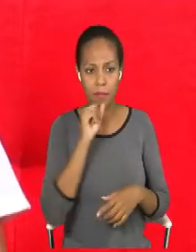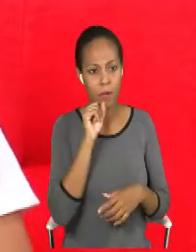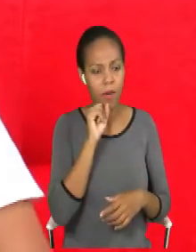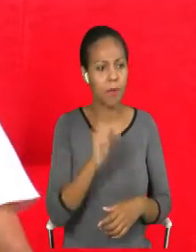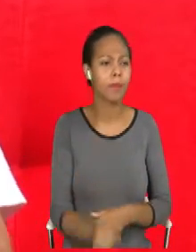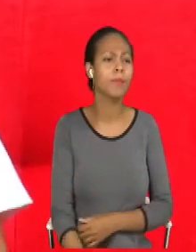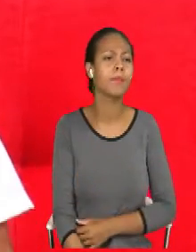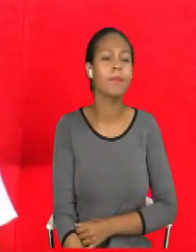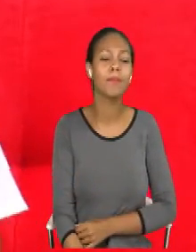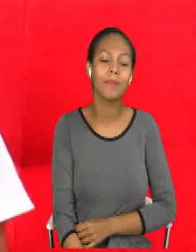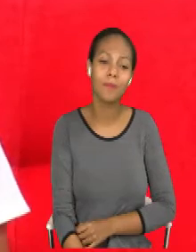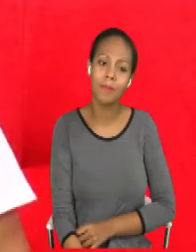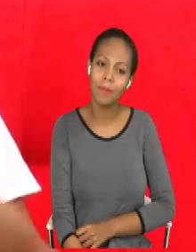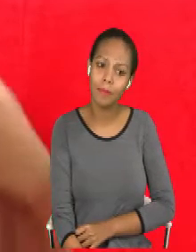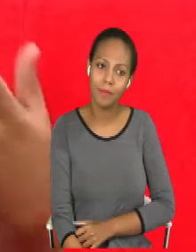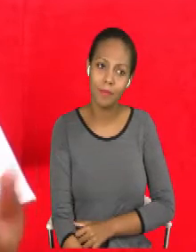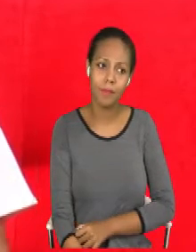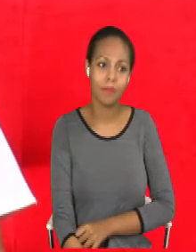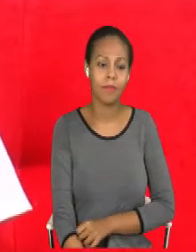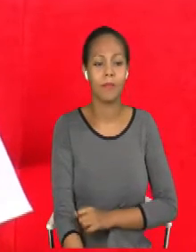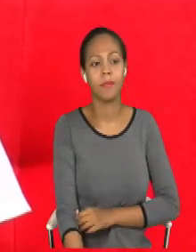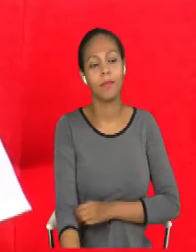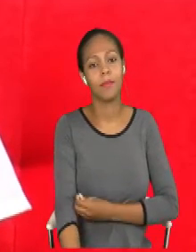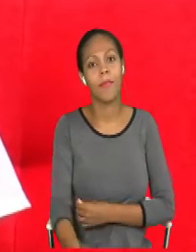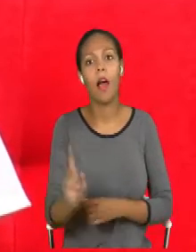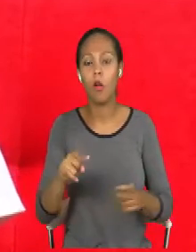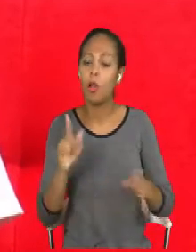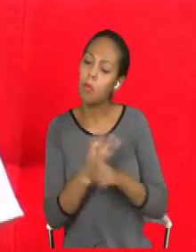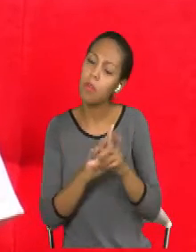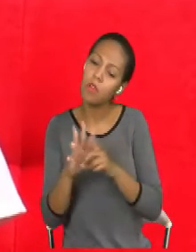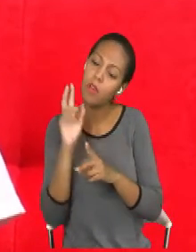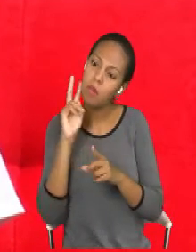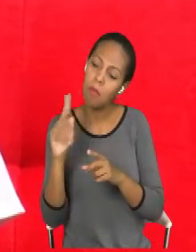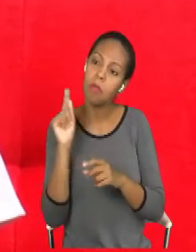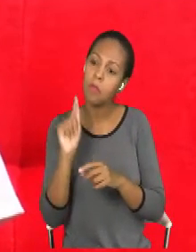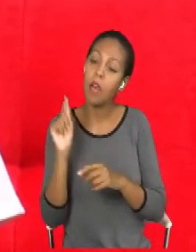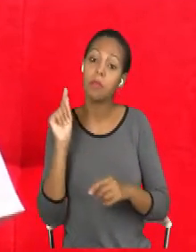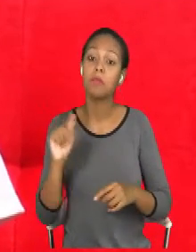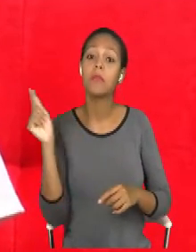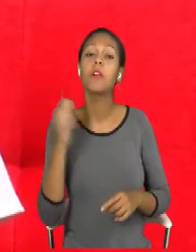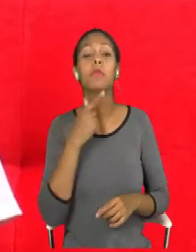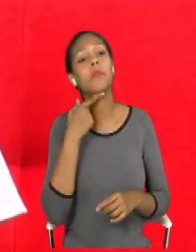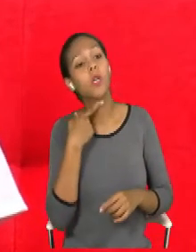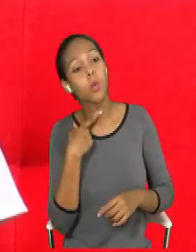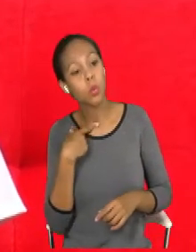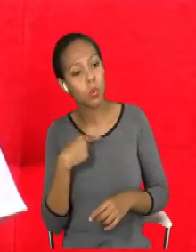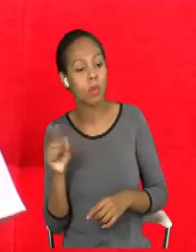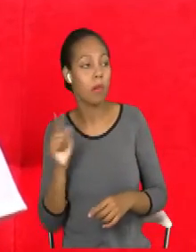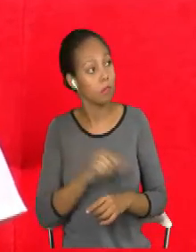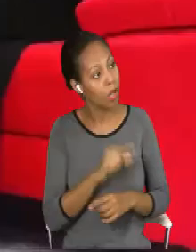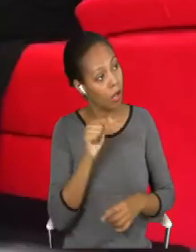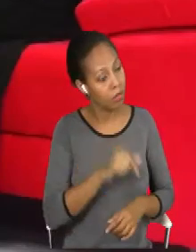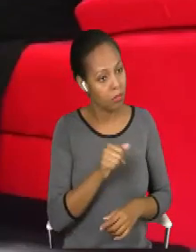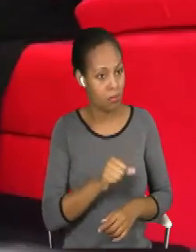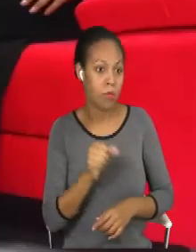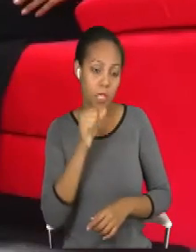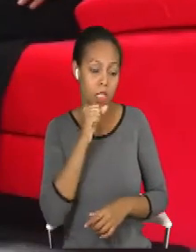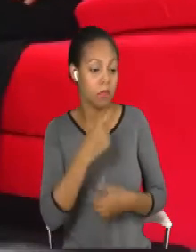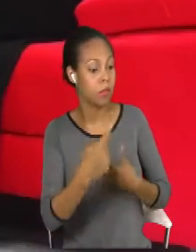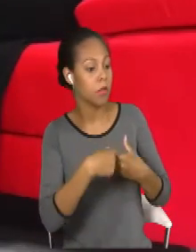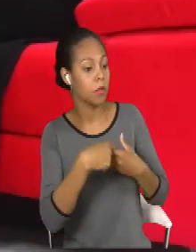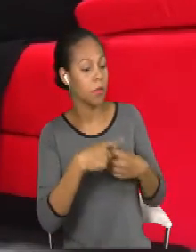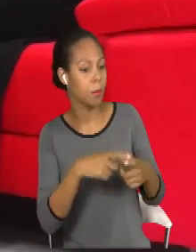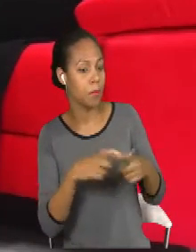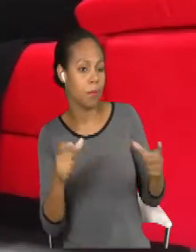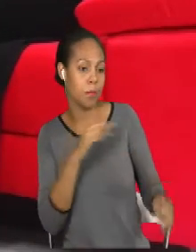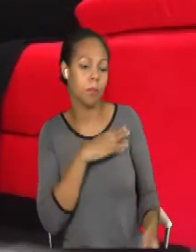y vemos que la gente le da like, ven los videos, y es una experiencia muy grande ver que jóvenes de Barranca se unan a Alfa. Bueno, hay